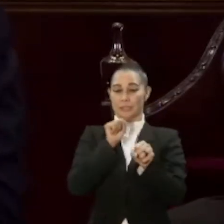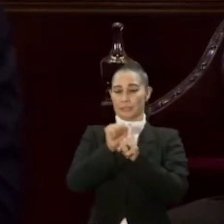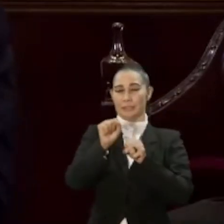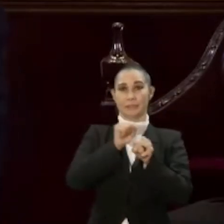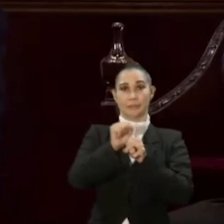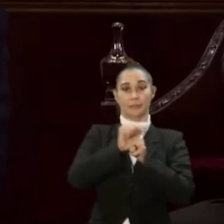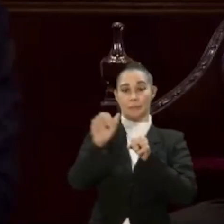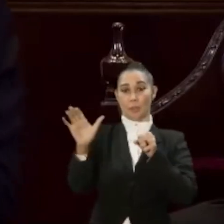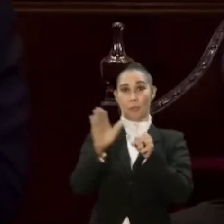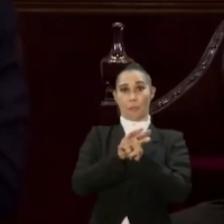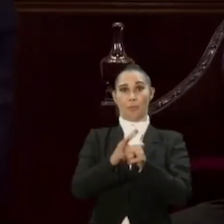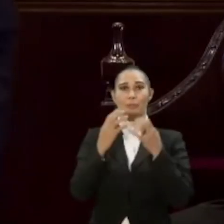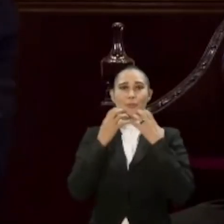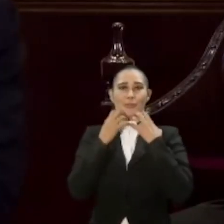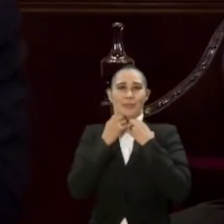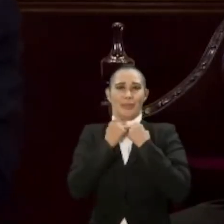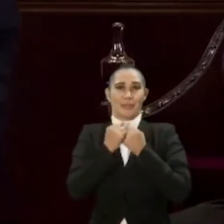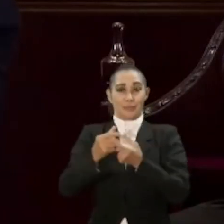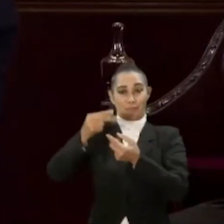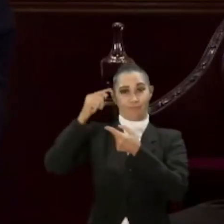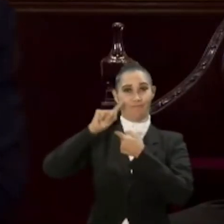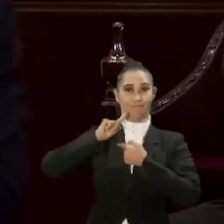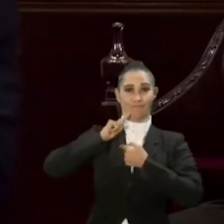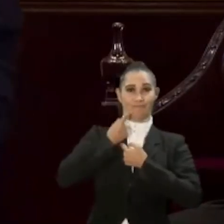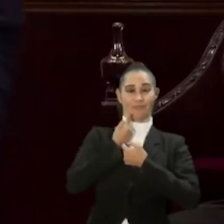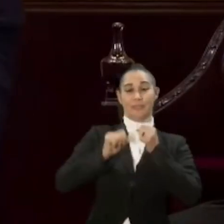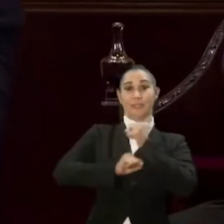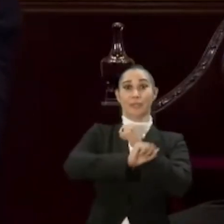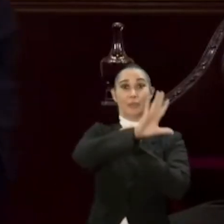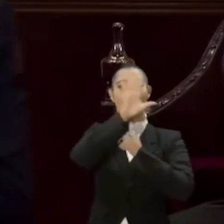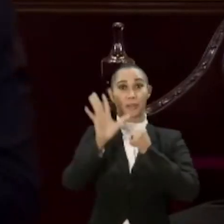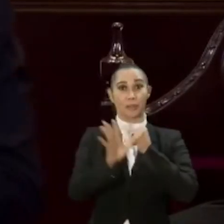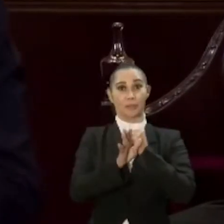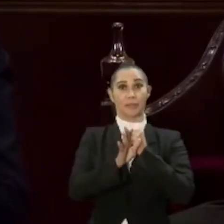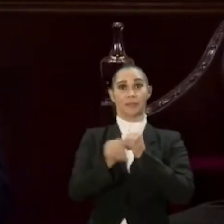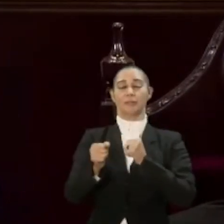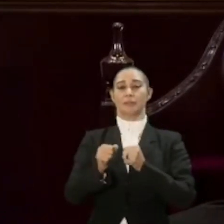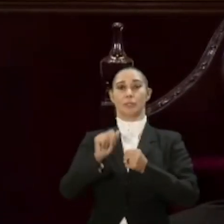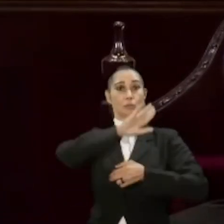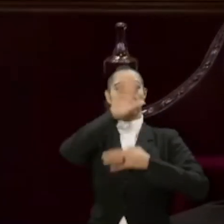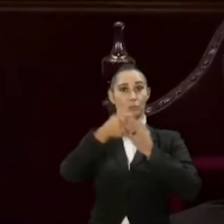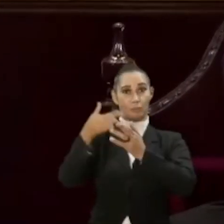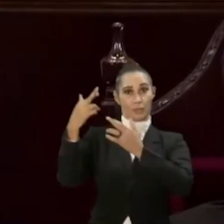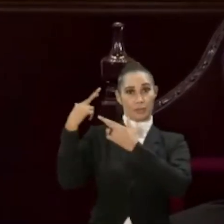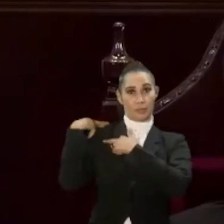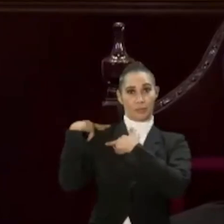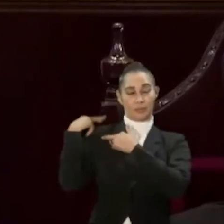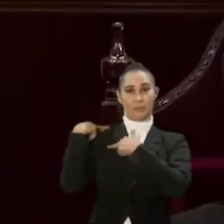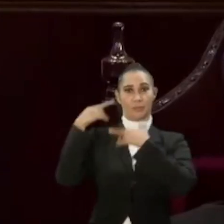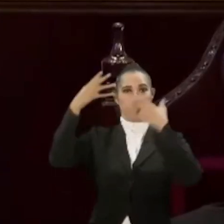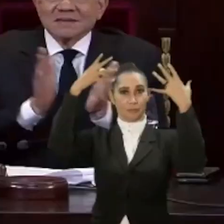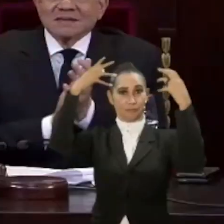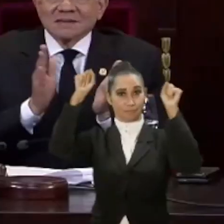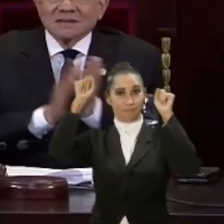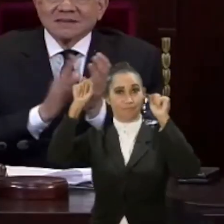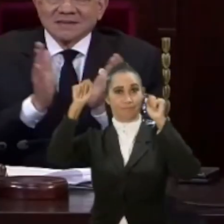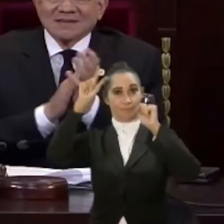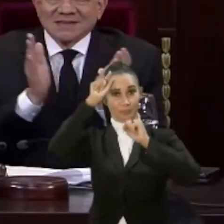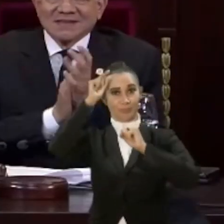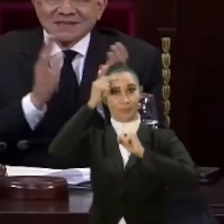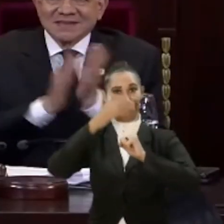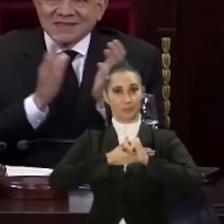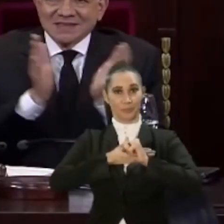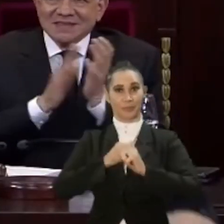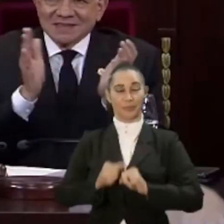en cumplir con amor, con honestidad, con transparencia y con eficacia las responsabilidades de mi cargo.